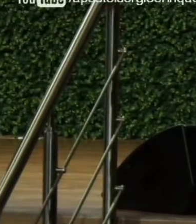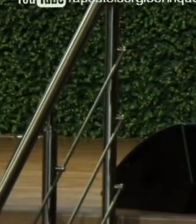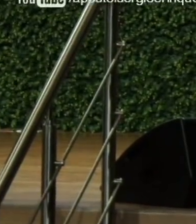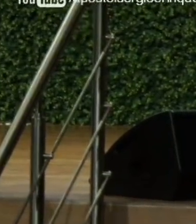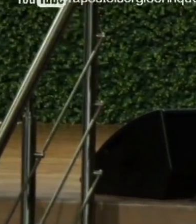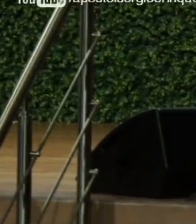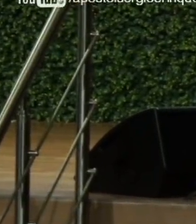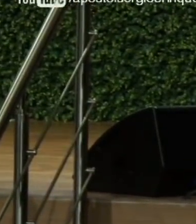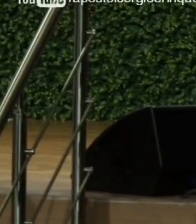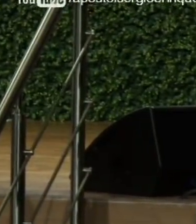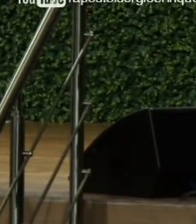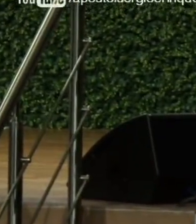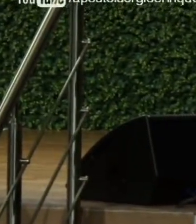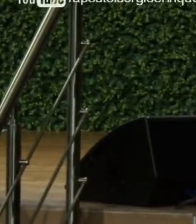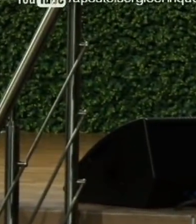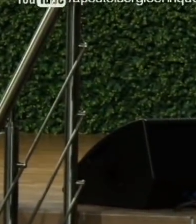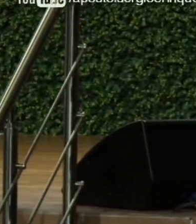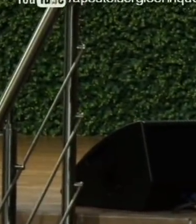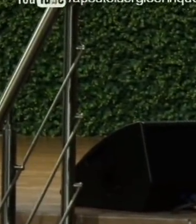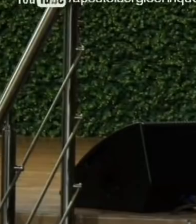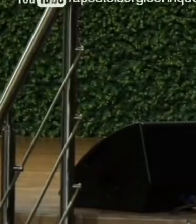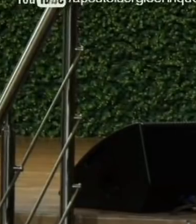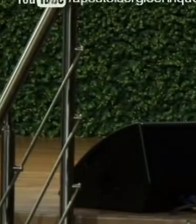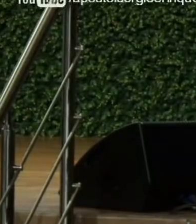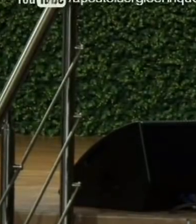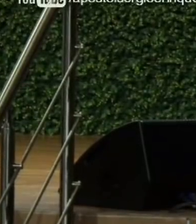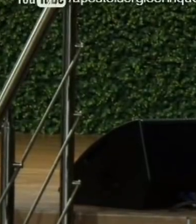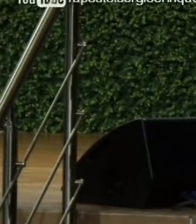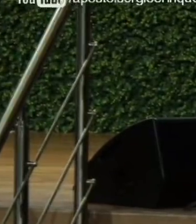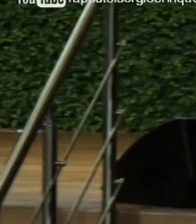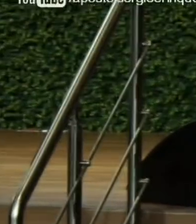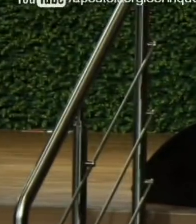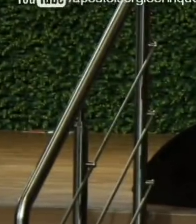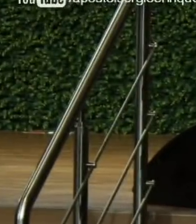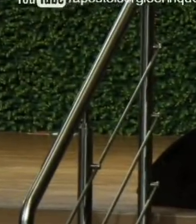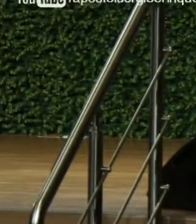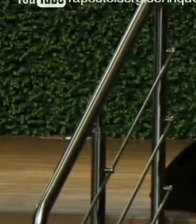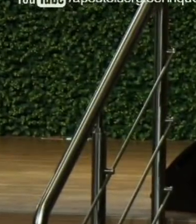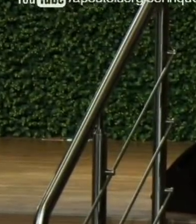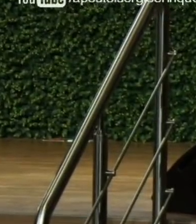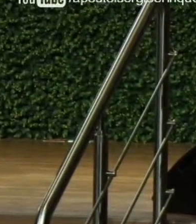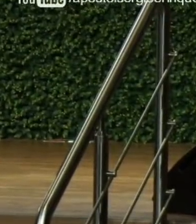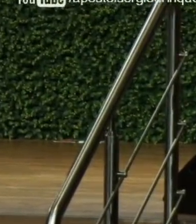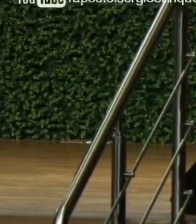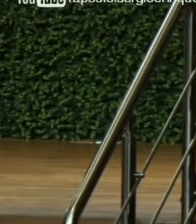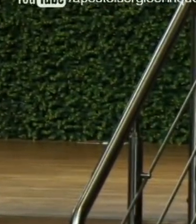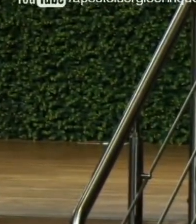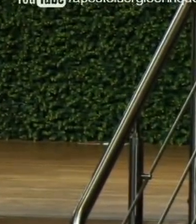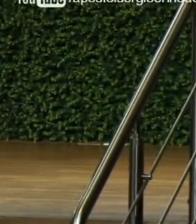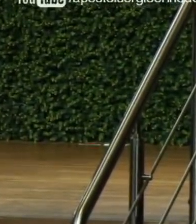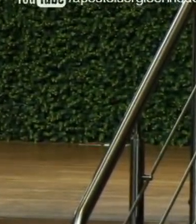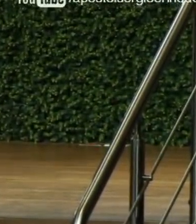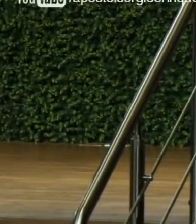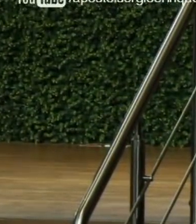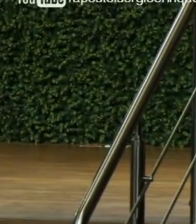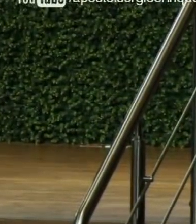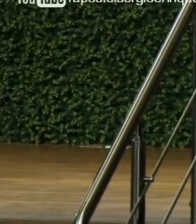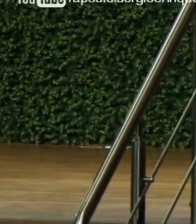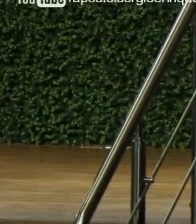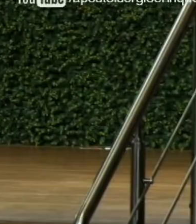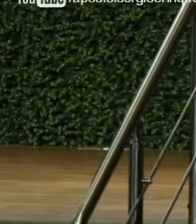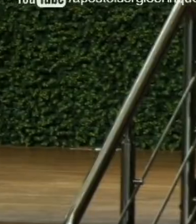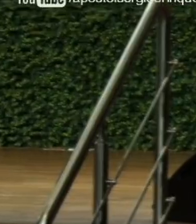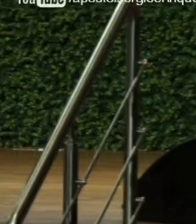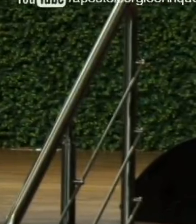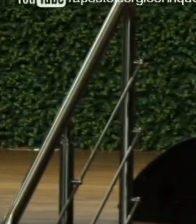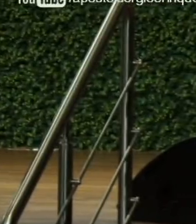estaba procurando investigar algunas cosas, porque en el antiguamente, en los años anteriores, he venido viendo